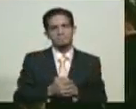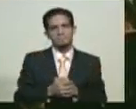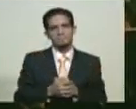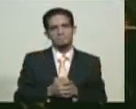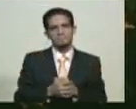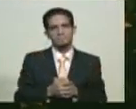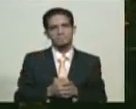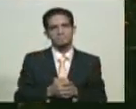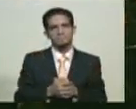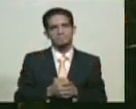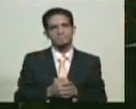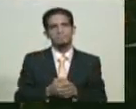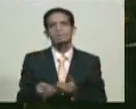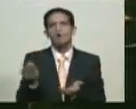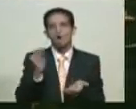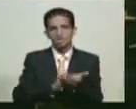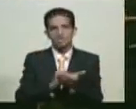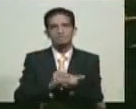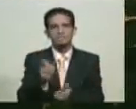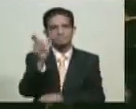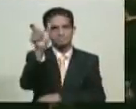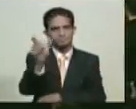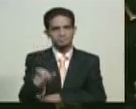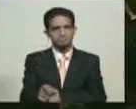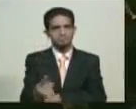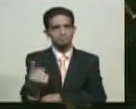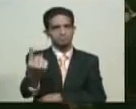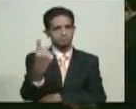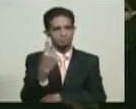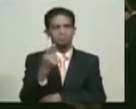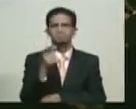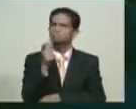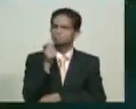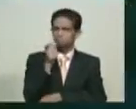Aristide Massa, nuevamente. ¿Tiene un datico bueno ahí?